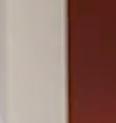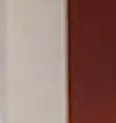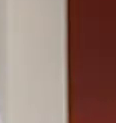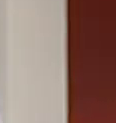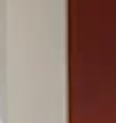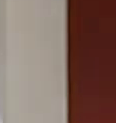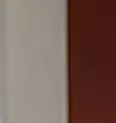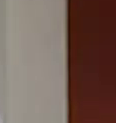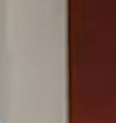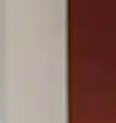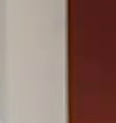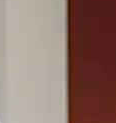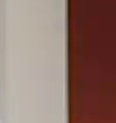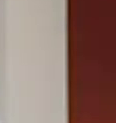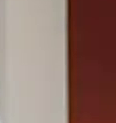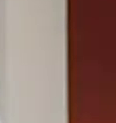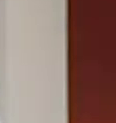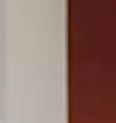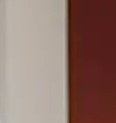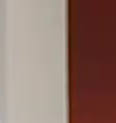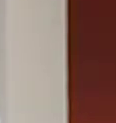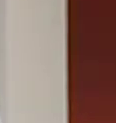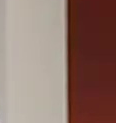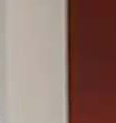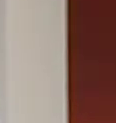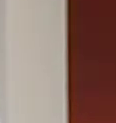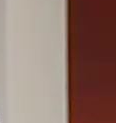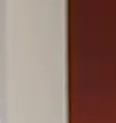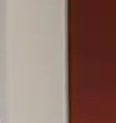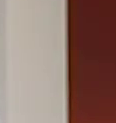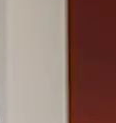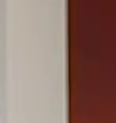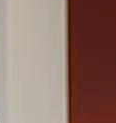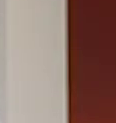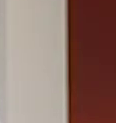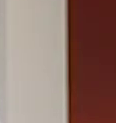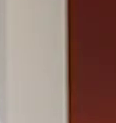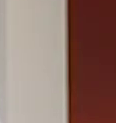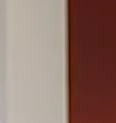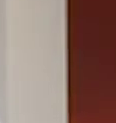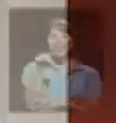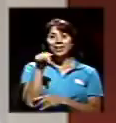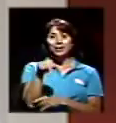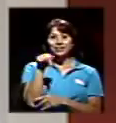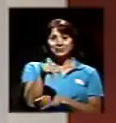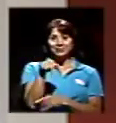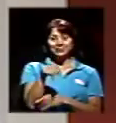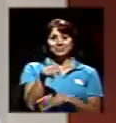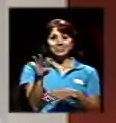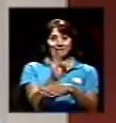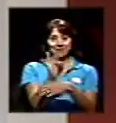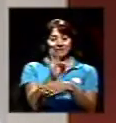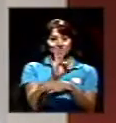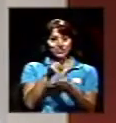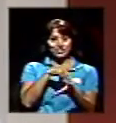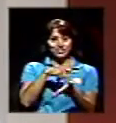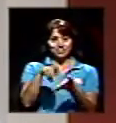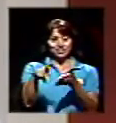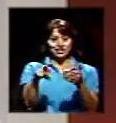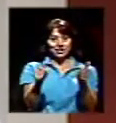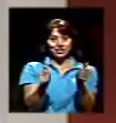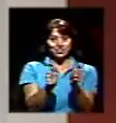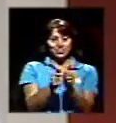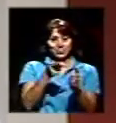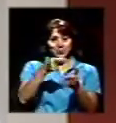Les saludamos desde Canal UCR, este medio televisivo que se paga con los impuestos